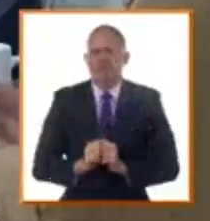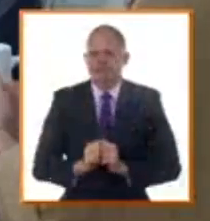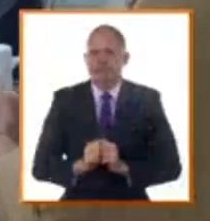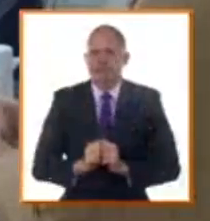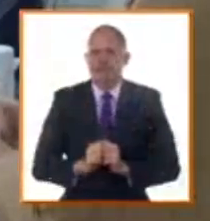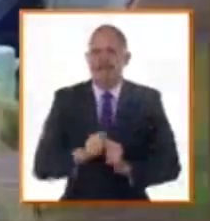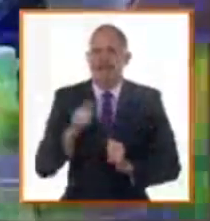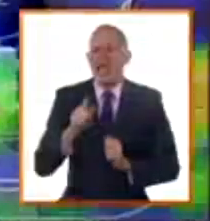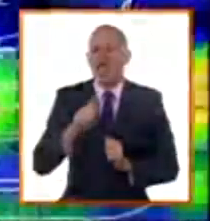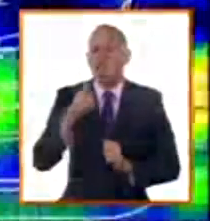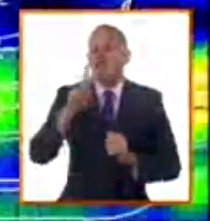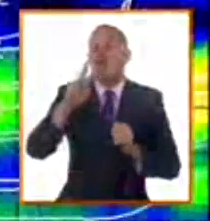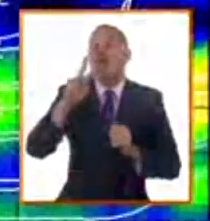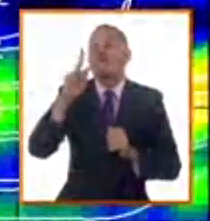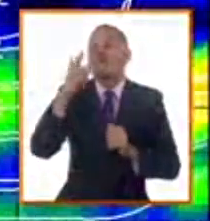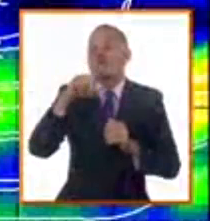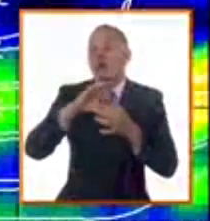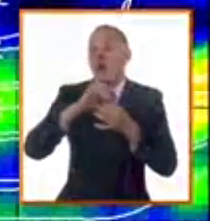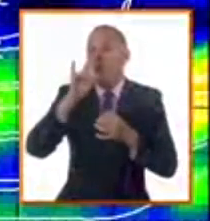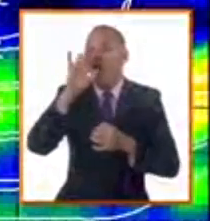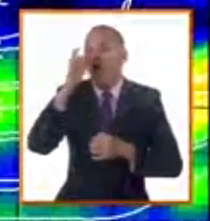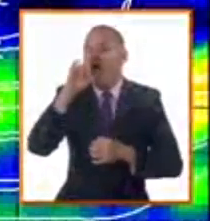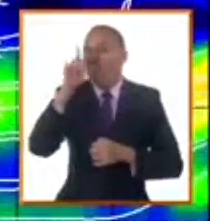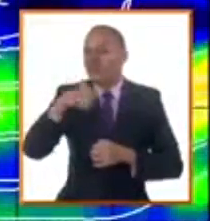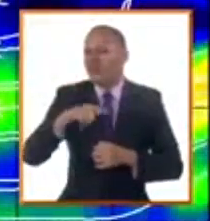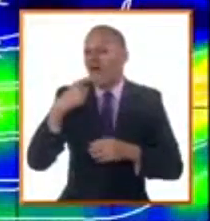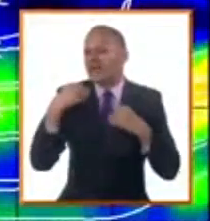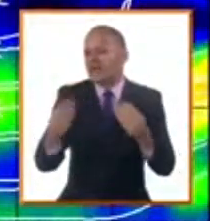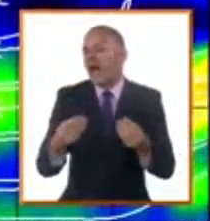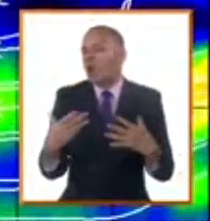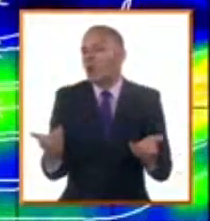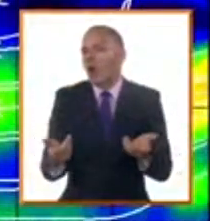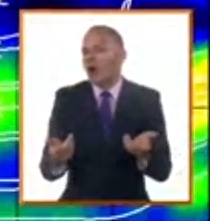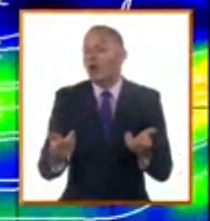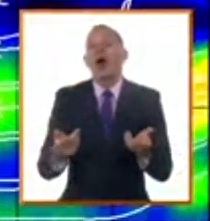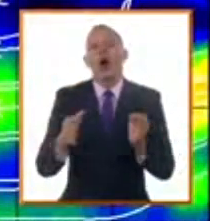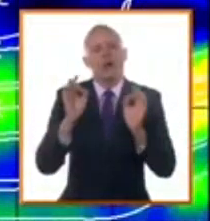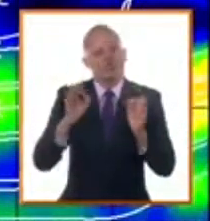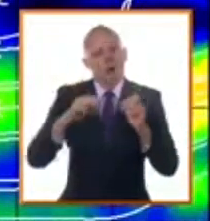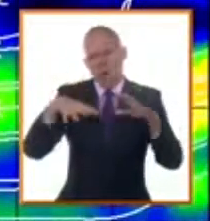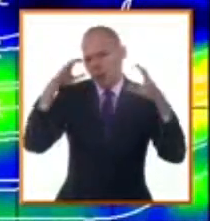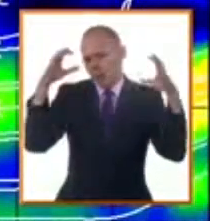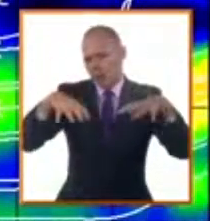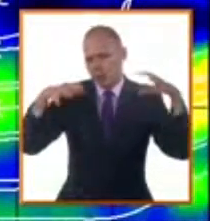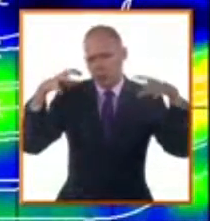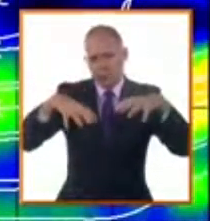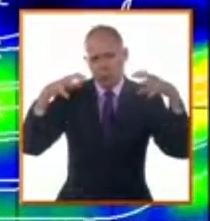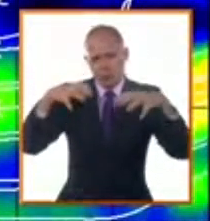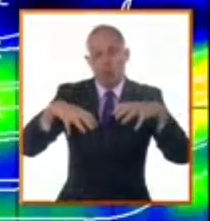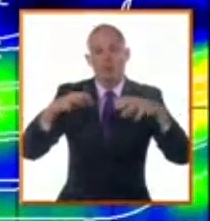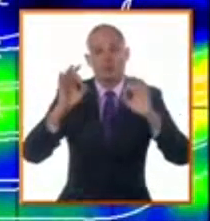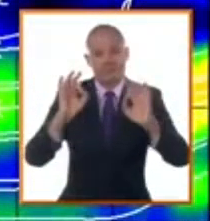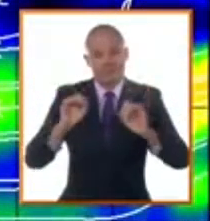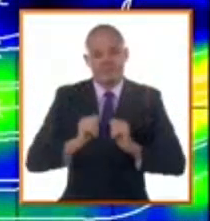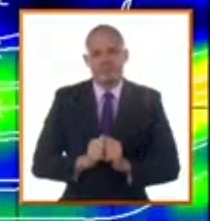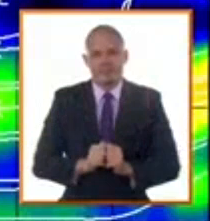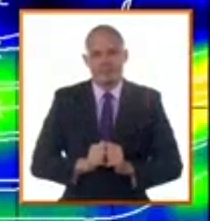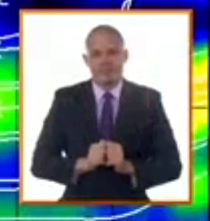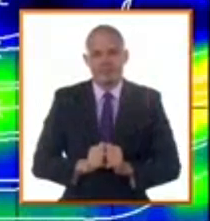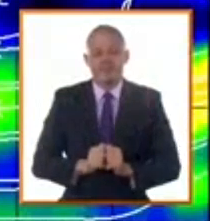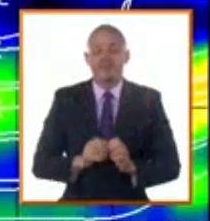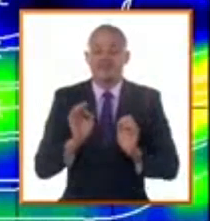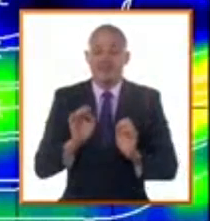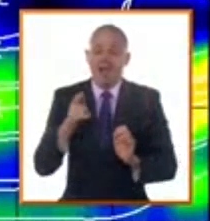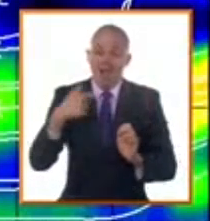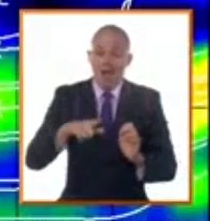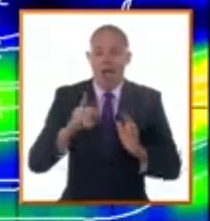aporta un suficiente humedad, altos valores de humedad procedente del Caribe sobre el territorio cubano. Y bueno, precisamente por eso junio